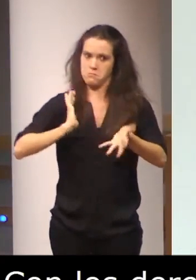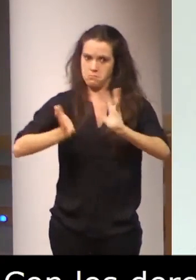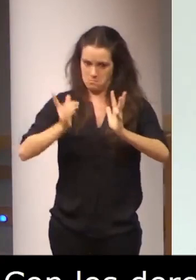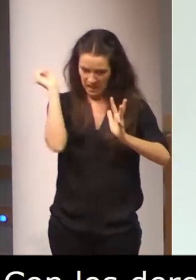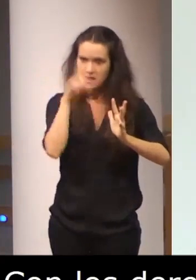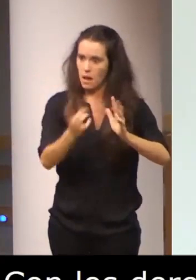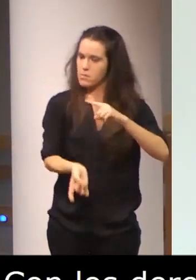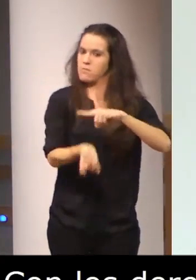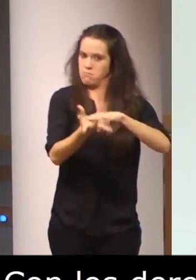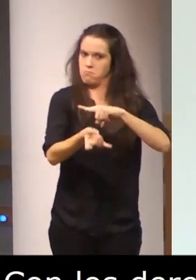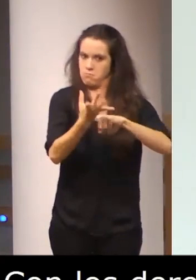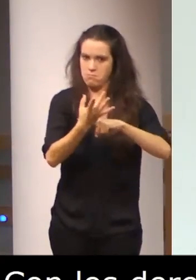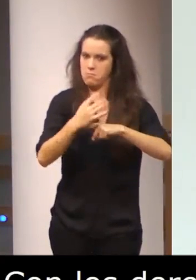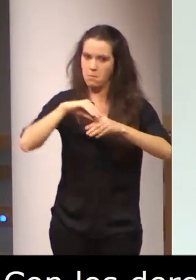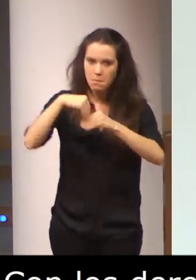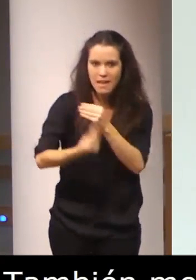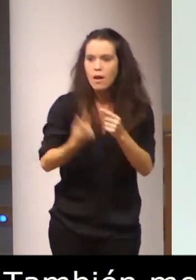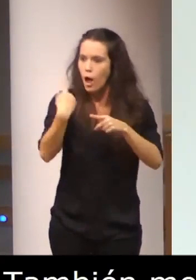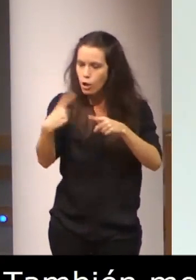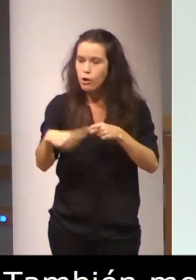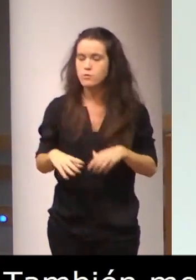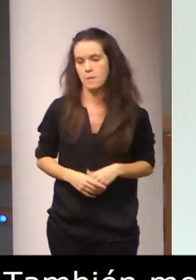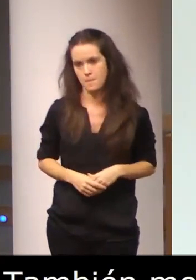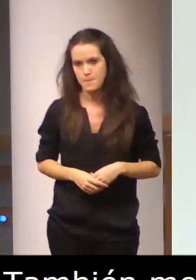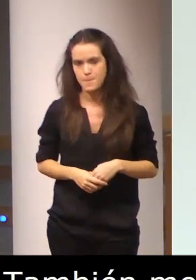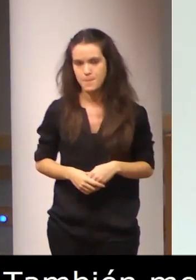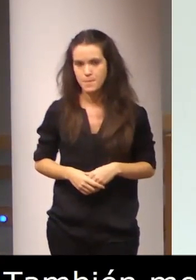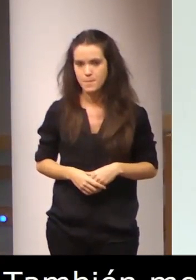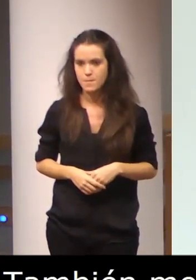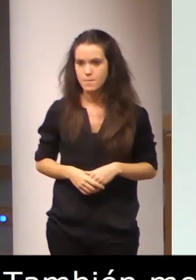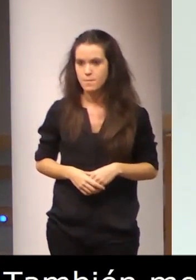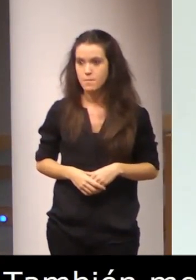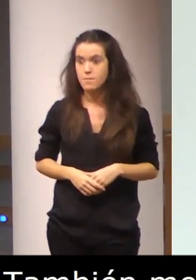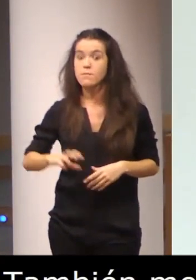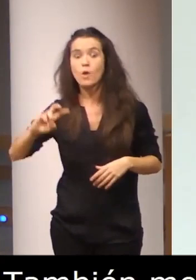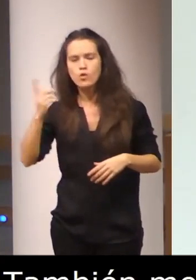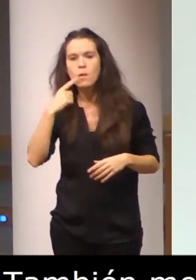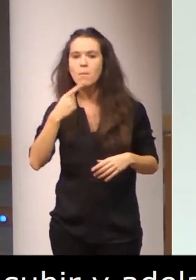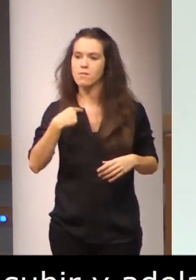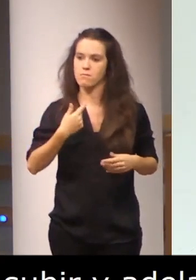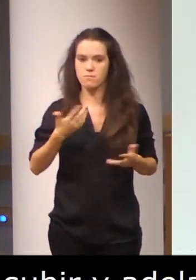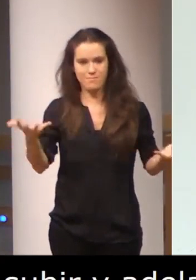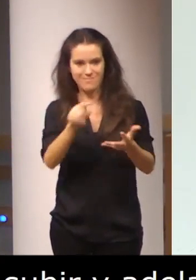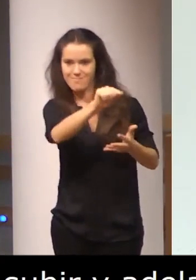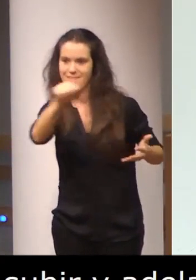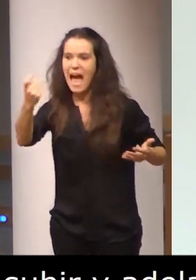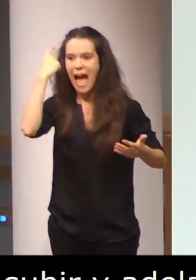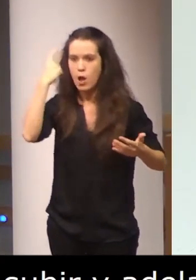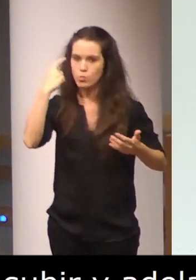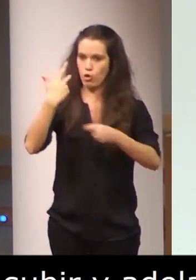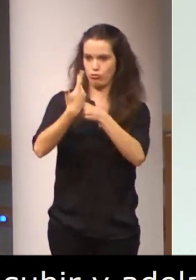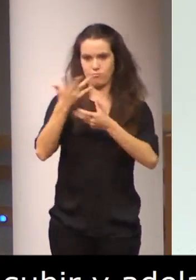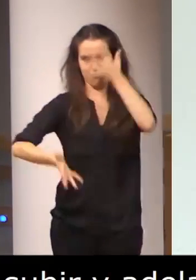y adelantar materia, o también hago que se graben entre ellos, que ahora mostraré algunos ejemplos de